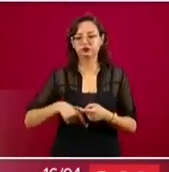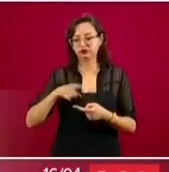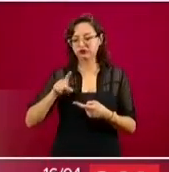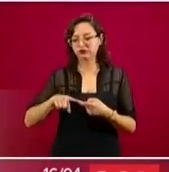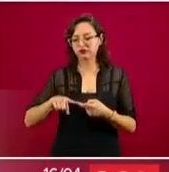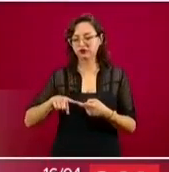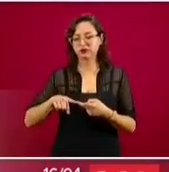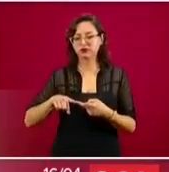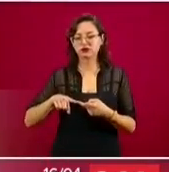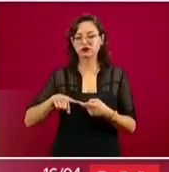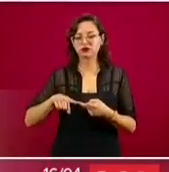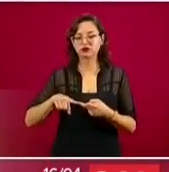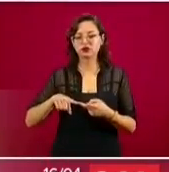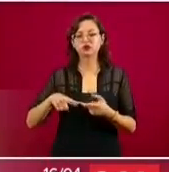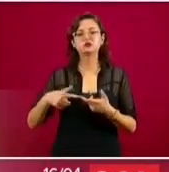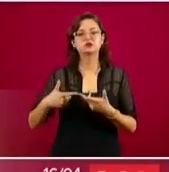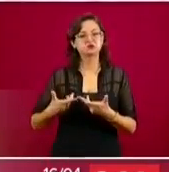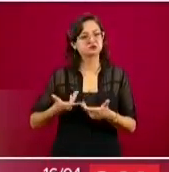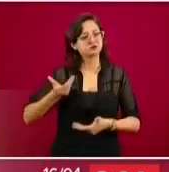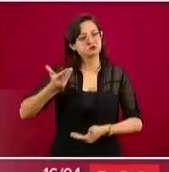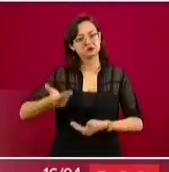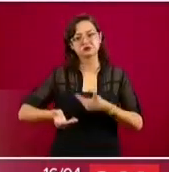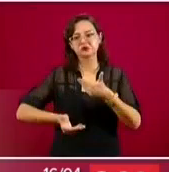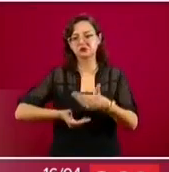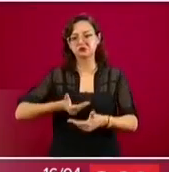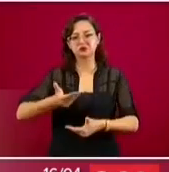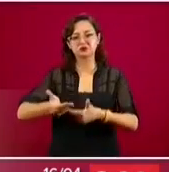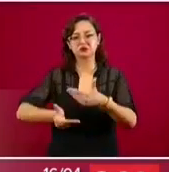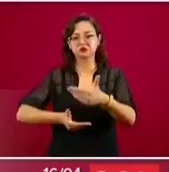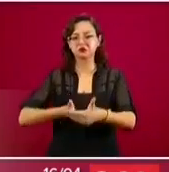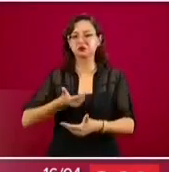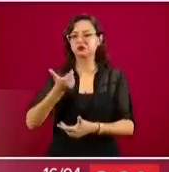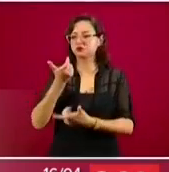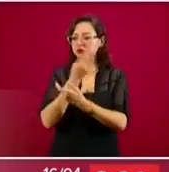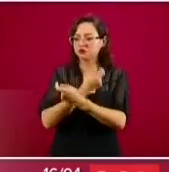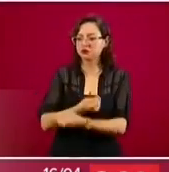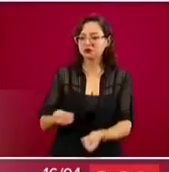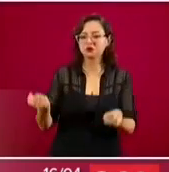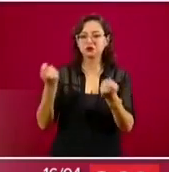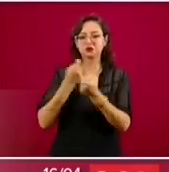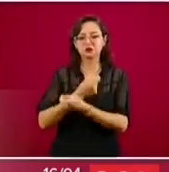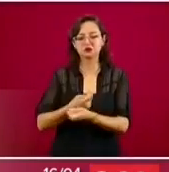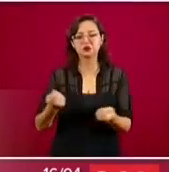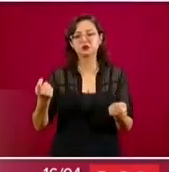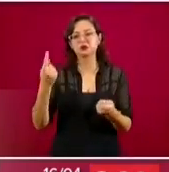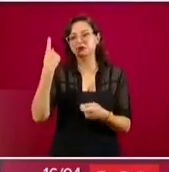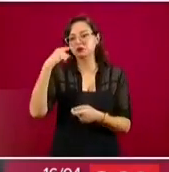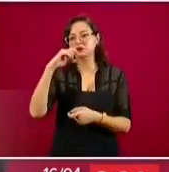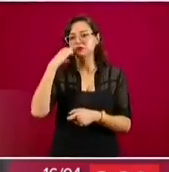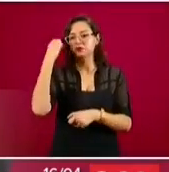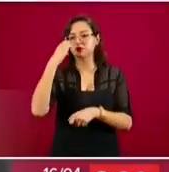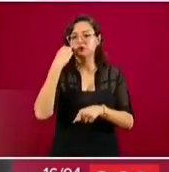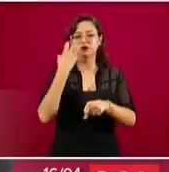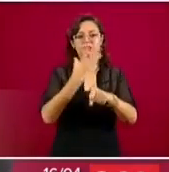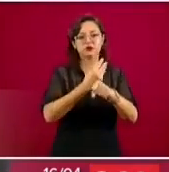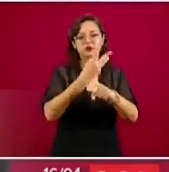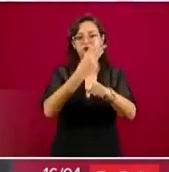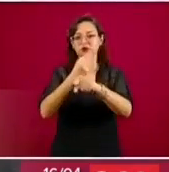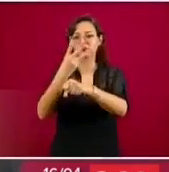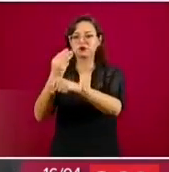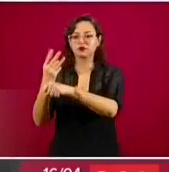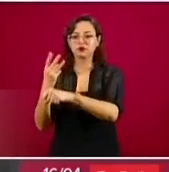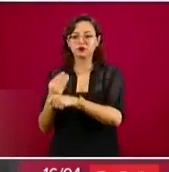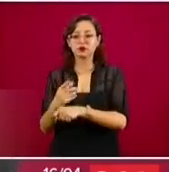vamos a avanzar más entregando recursos para el mantenimiento de escuelas, con la